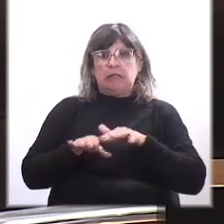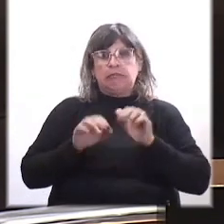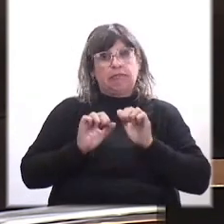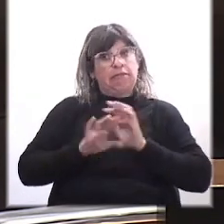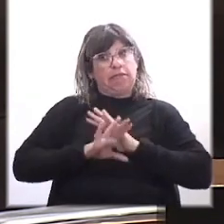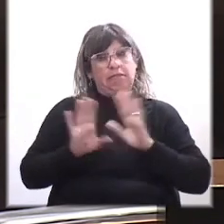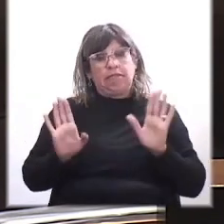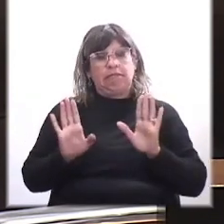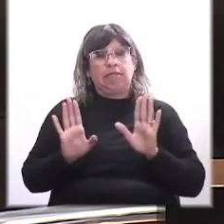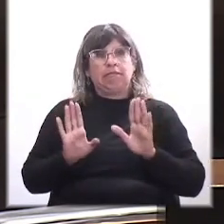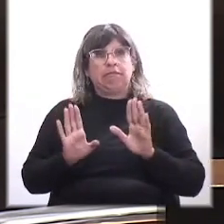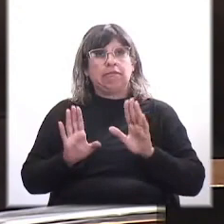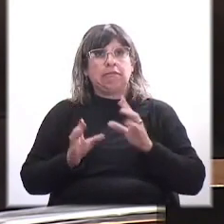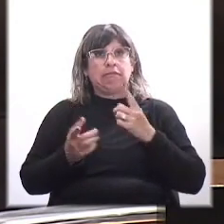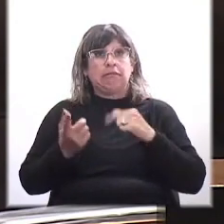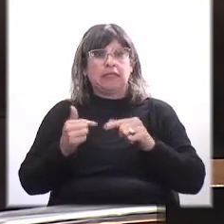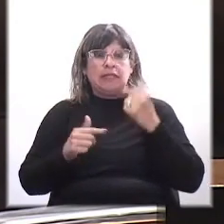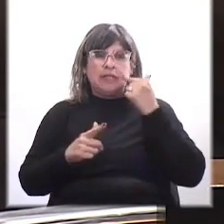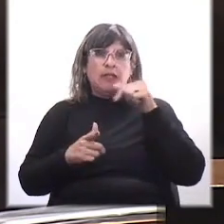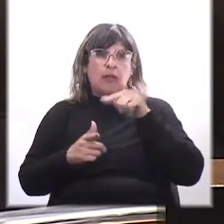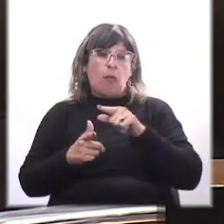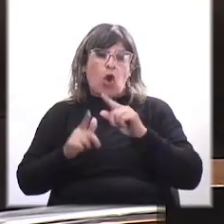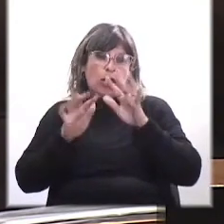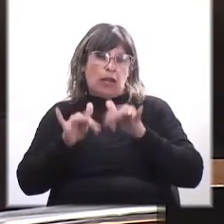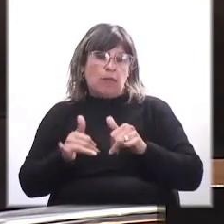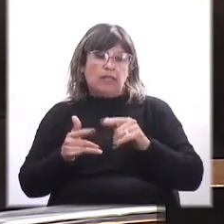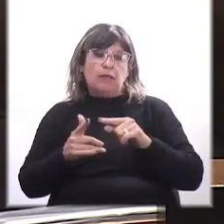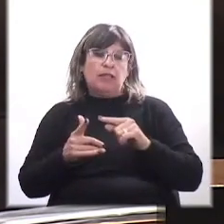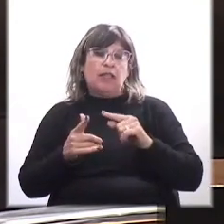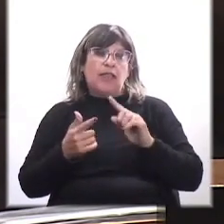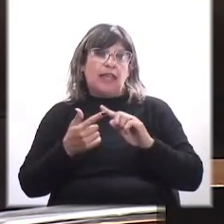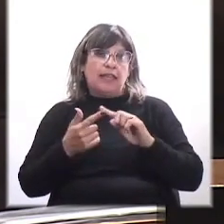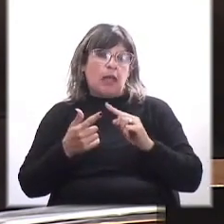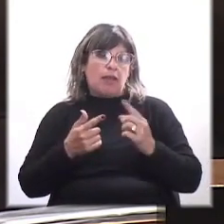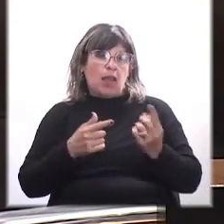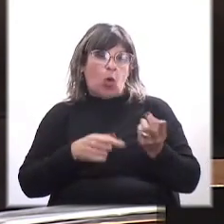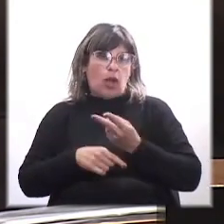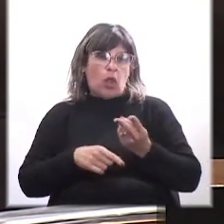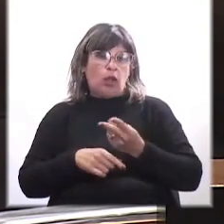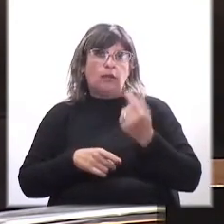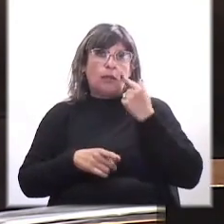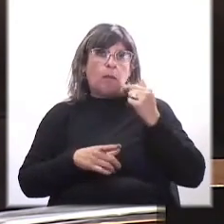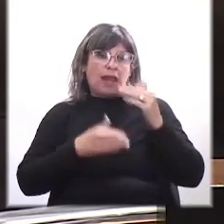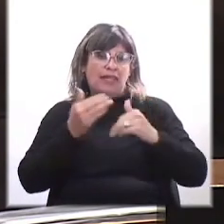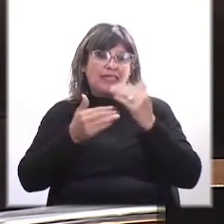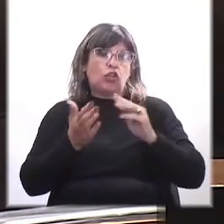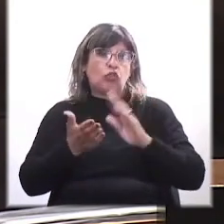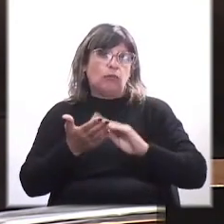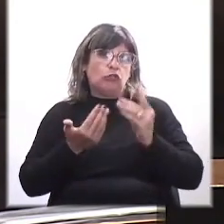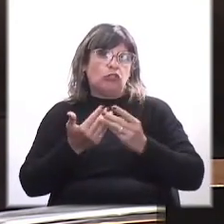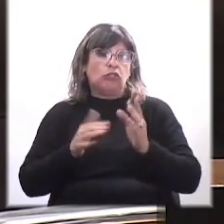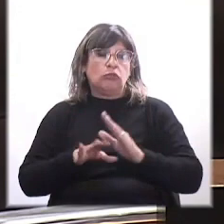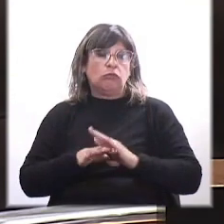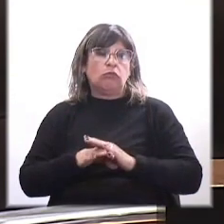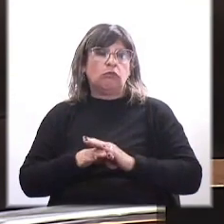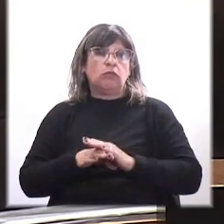publicitada, aún pese a ese suscripto memorando de entendimiento para el desarrollo del proyecto.